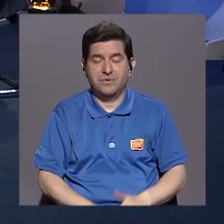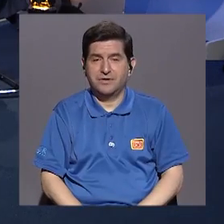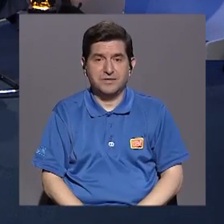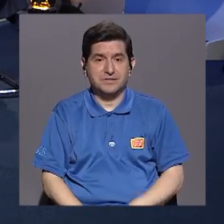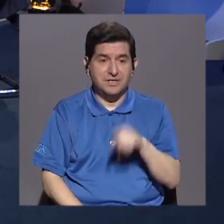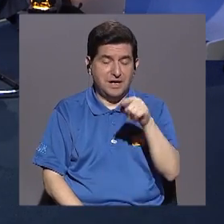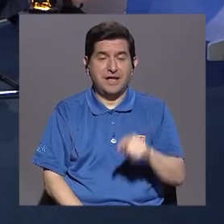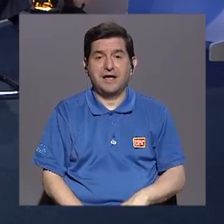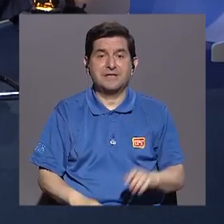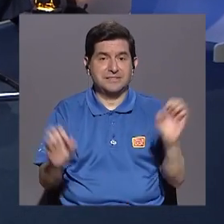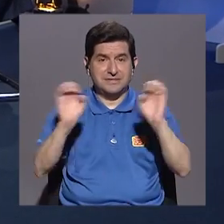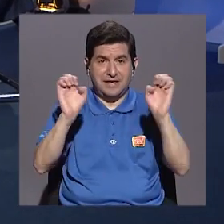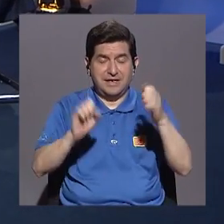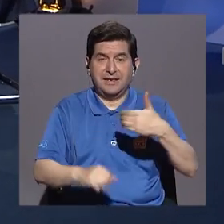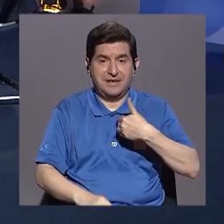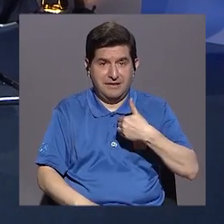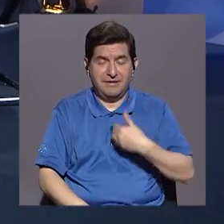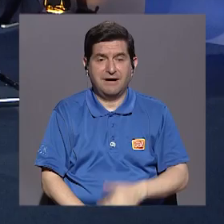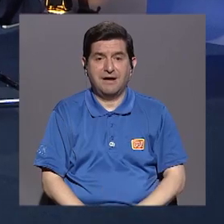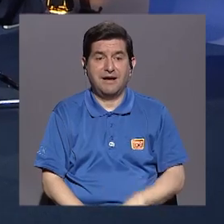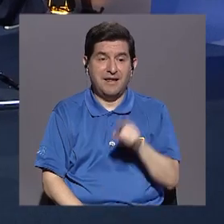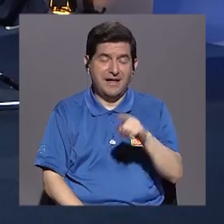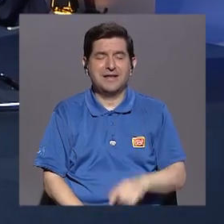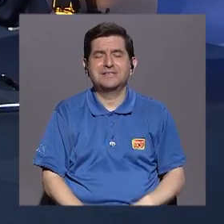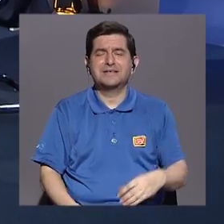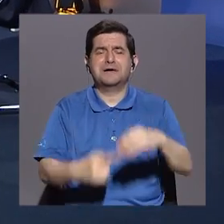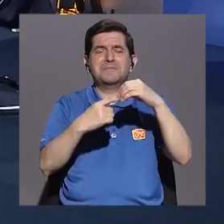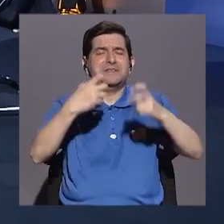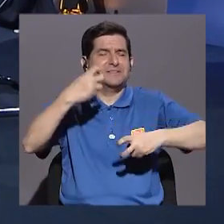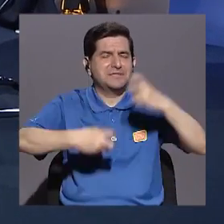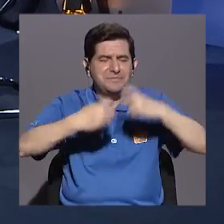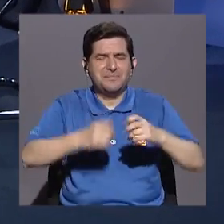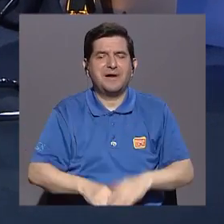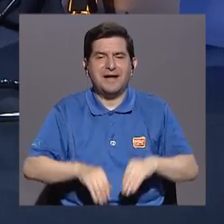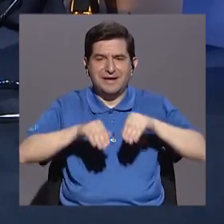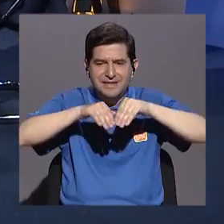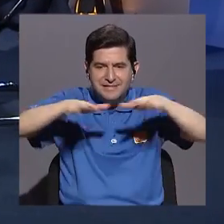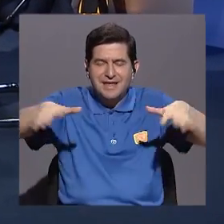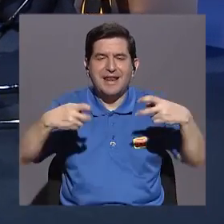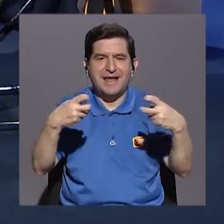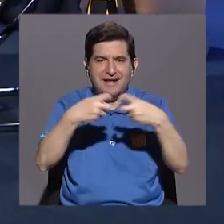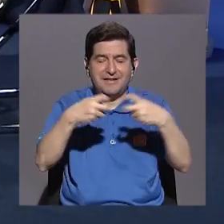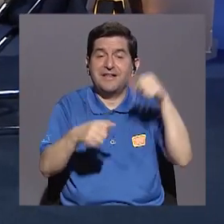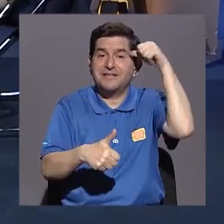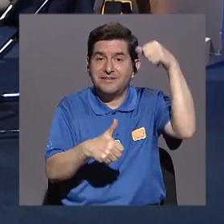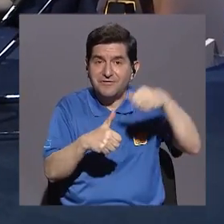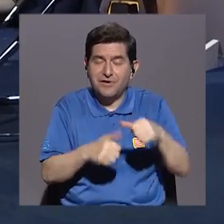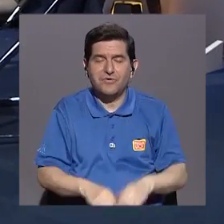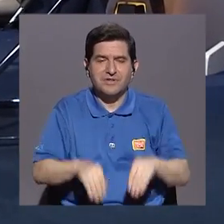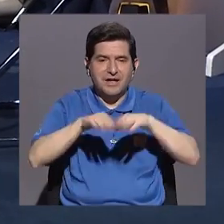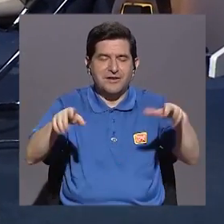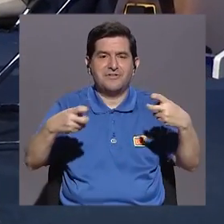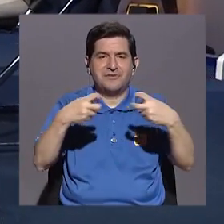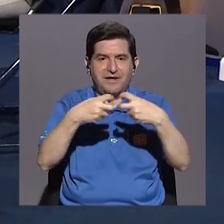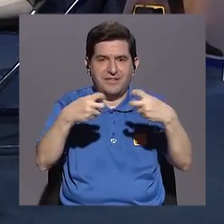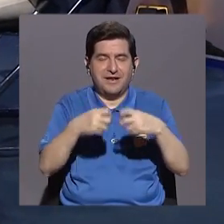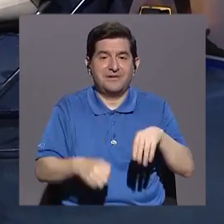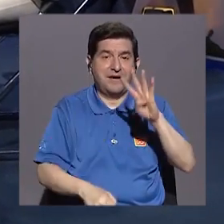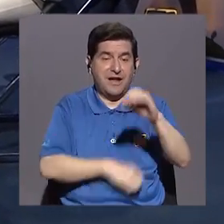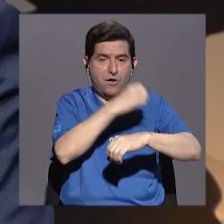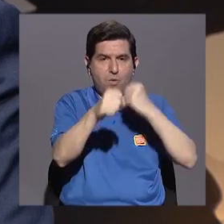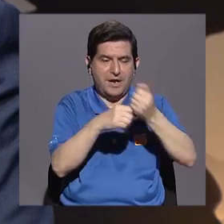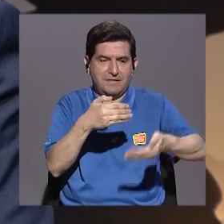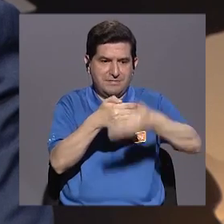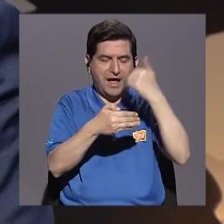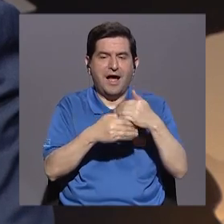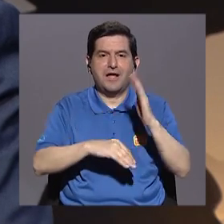esa cantidad de corriente ese es el principal cuello de botella que tienen nuestras redes eléctricas hay que recordar que las redes eléctricas se construyeron hace 40 años